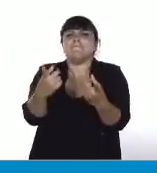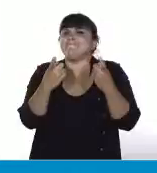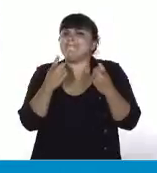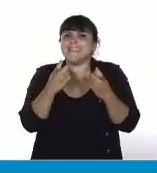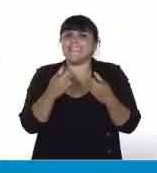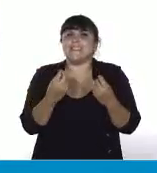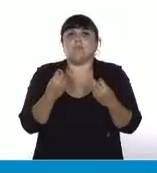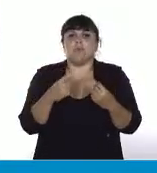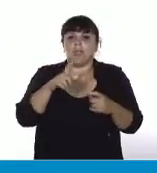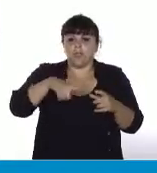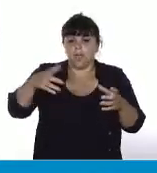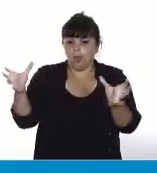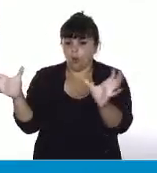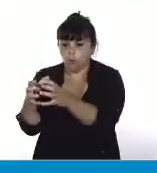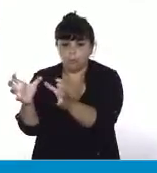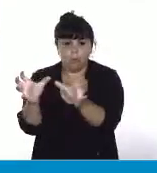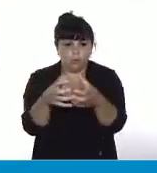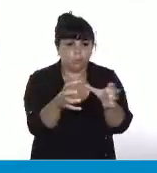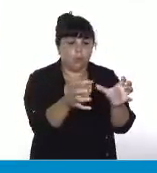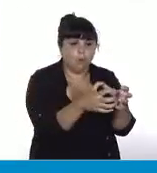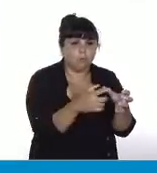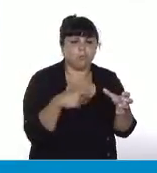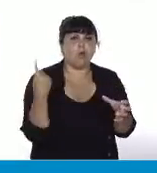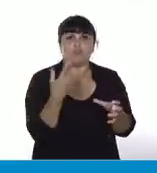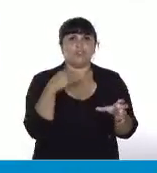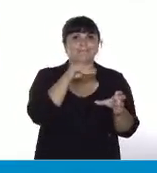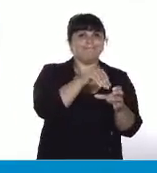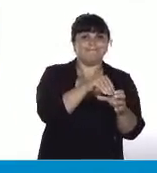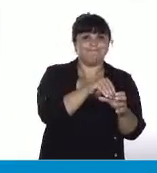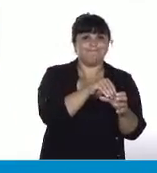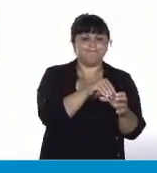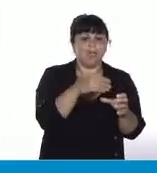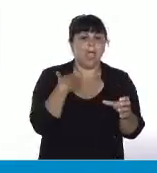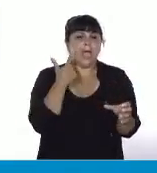a colectivos a los que no pertenecemos son difíciles de ver.